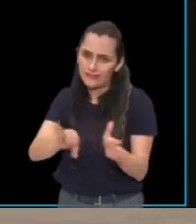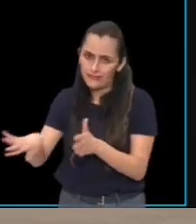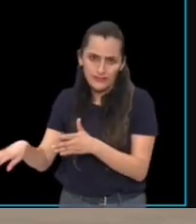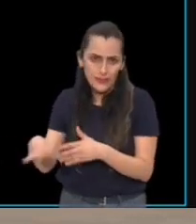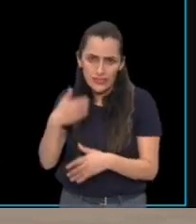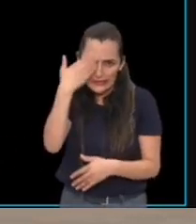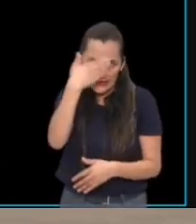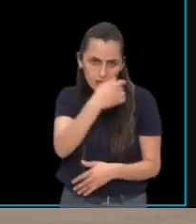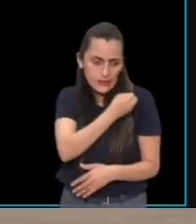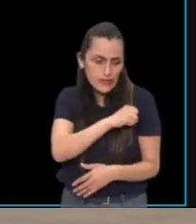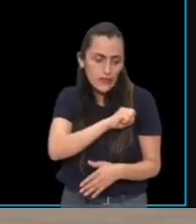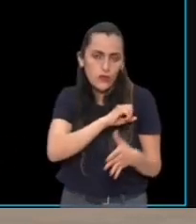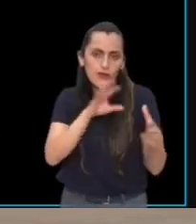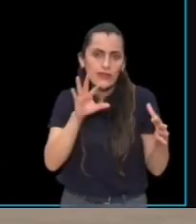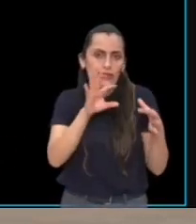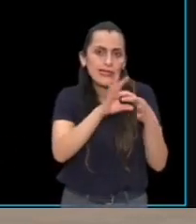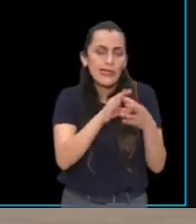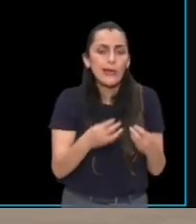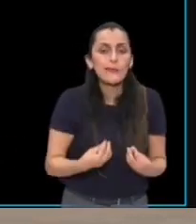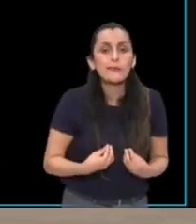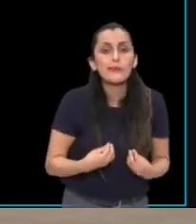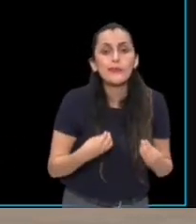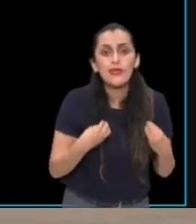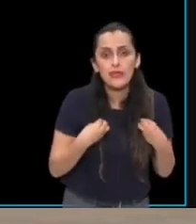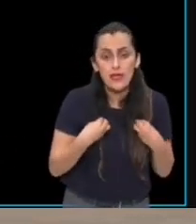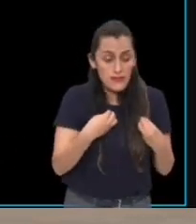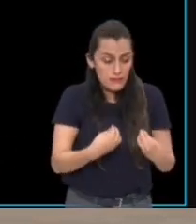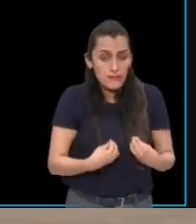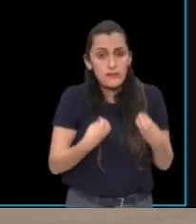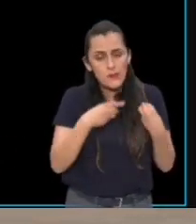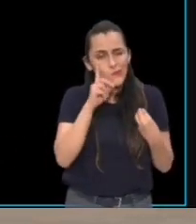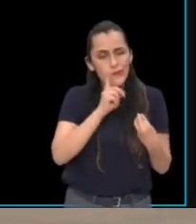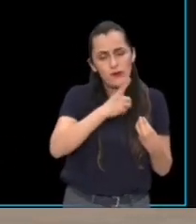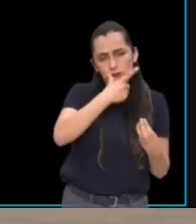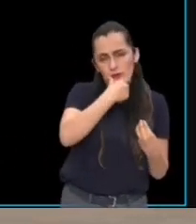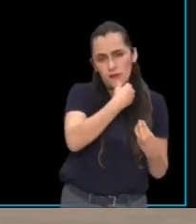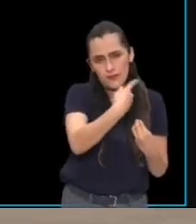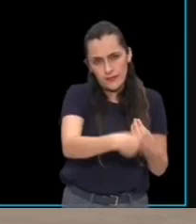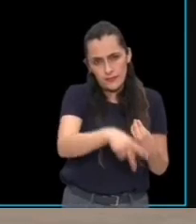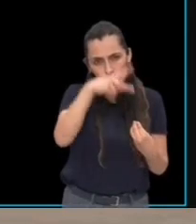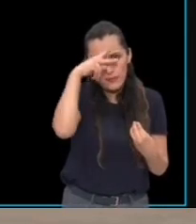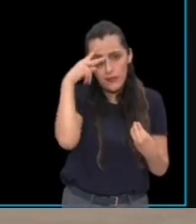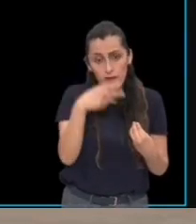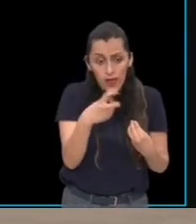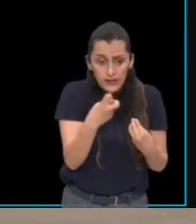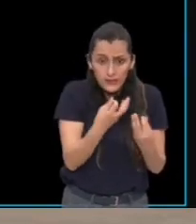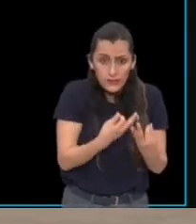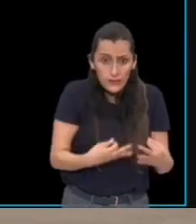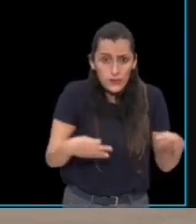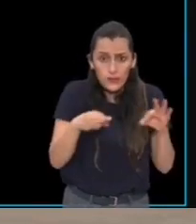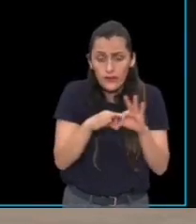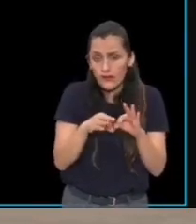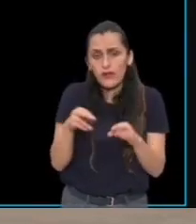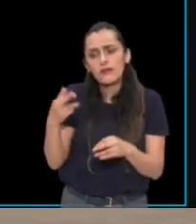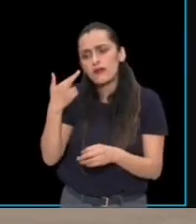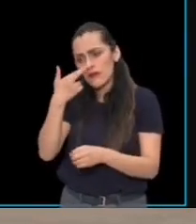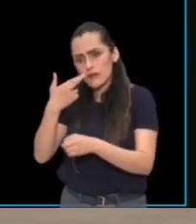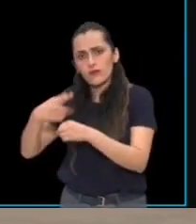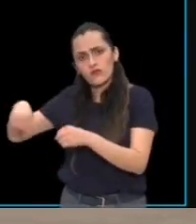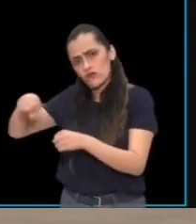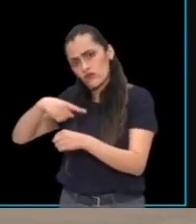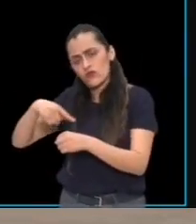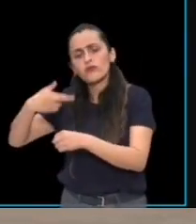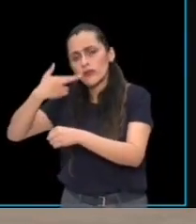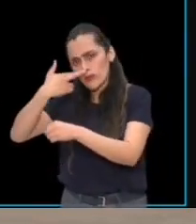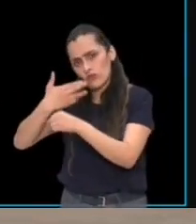hombres de mexicanos que tienen derecho a la salud y que es parte fundamental también de nuestra responsabilidad. En